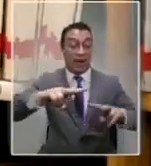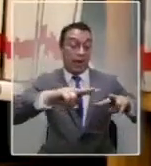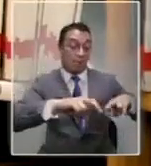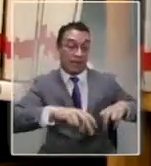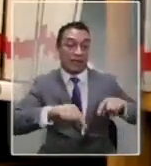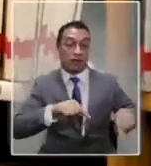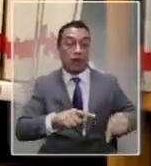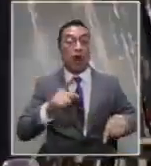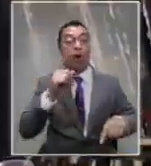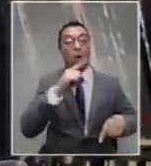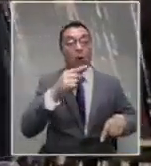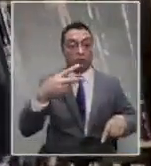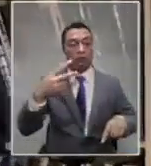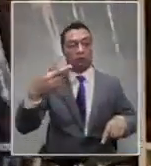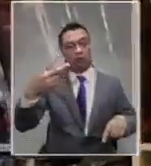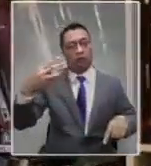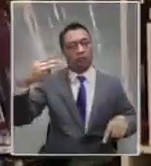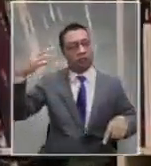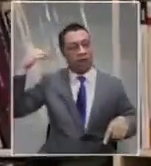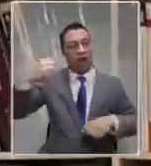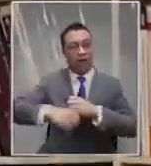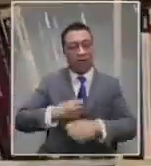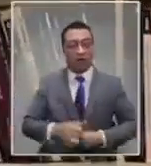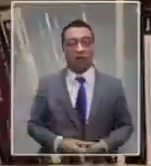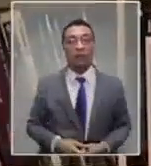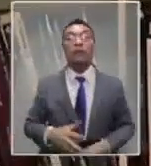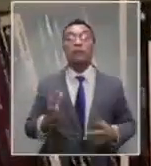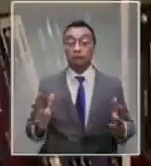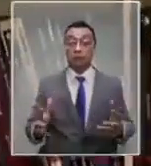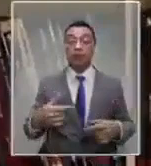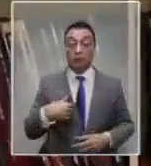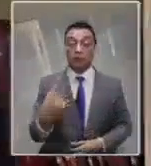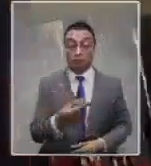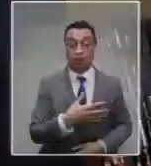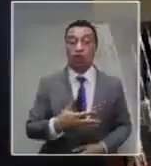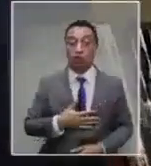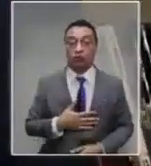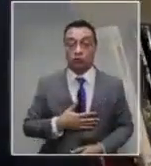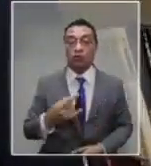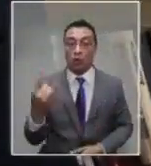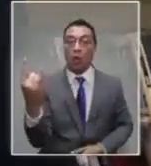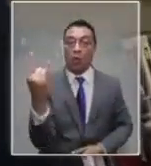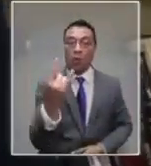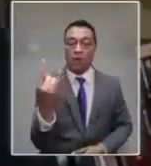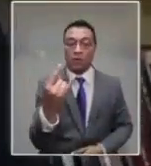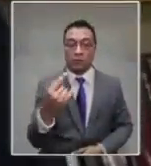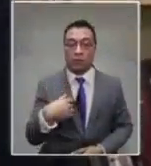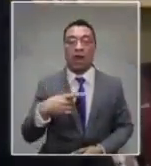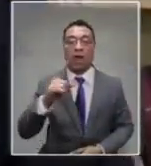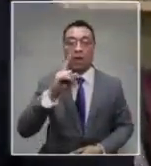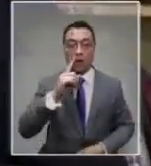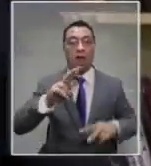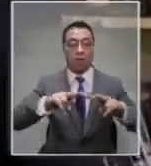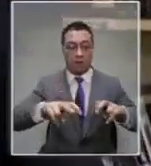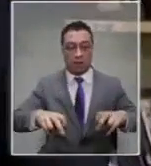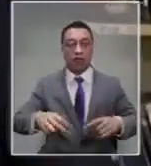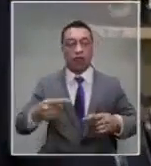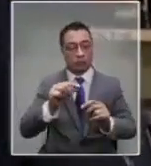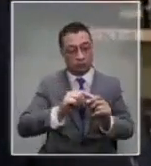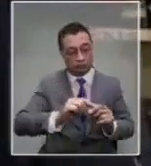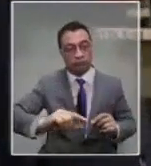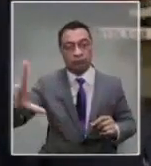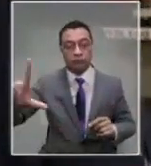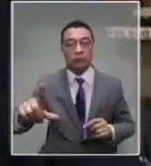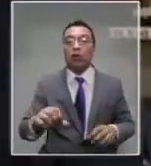materia de investigación de los últimos par de años. Bien, bueno, nosotros somos una universidad que está con investigación